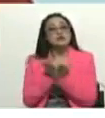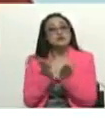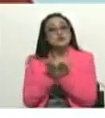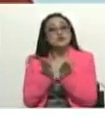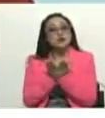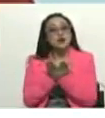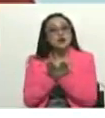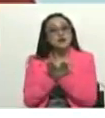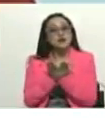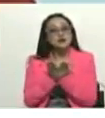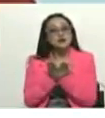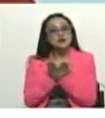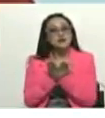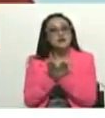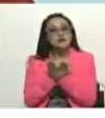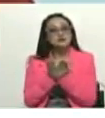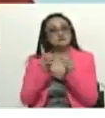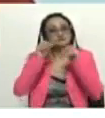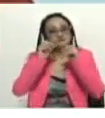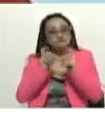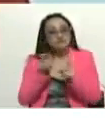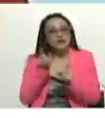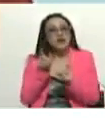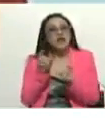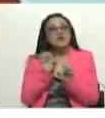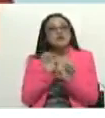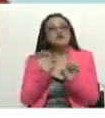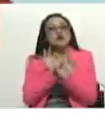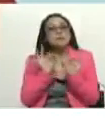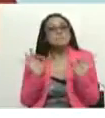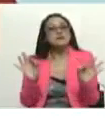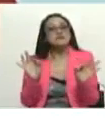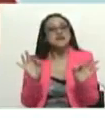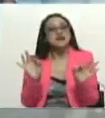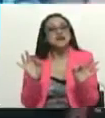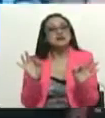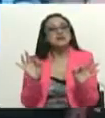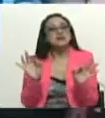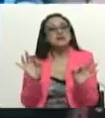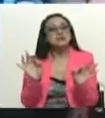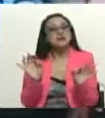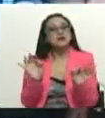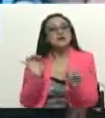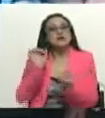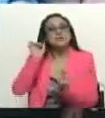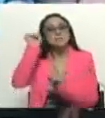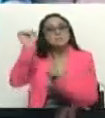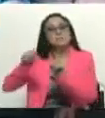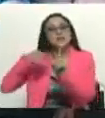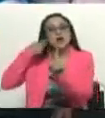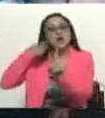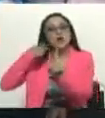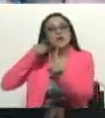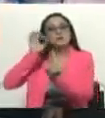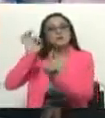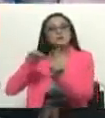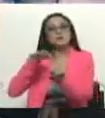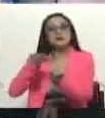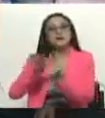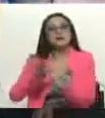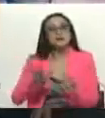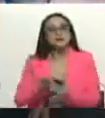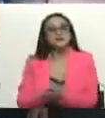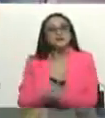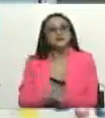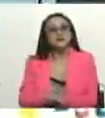una especialización en educación especial en el Pedagógico de Caracas, porque de esa manera podría acceder a una